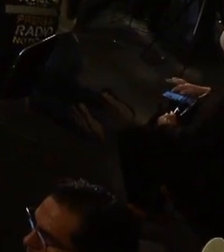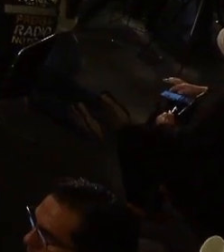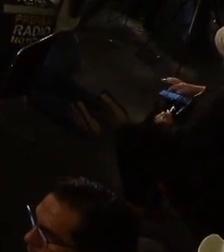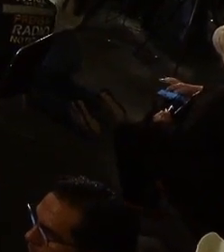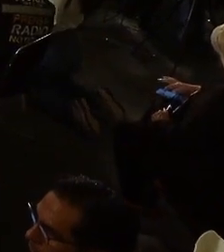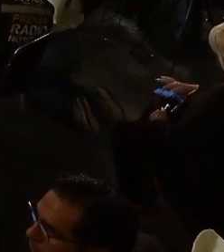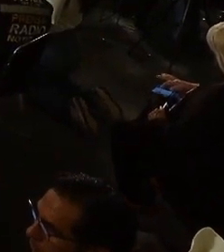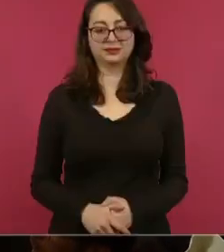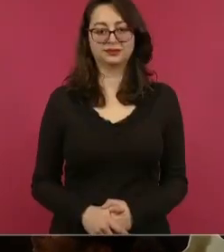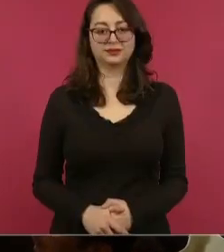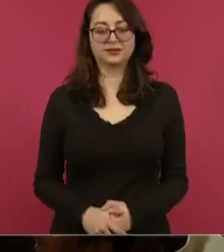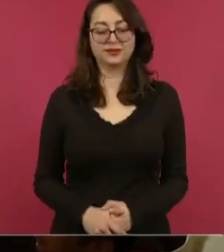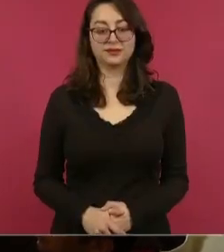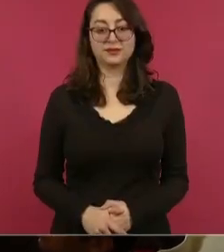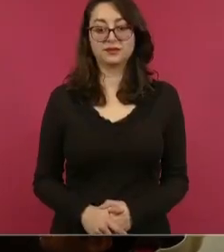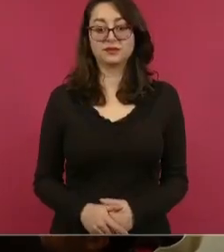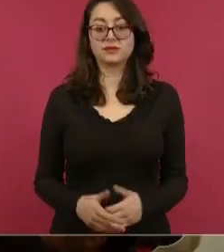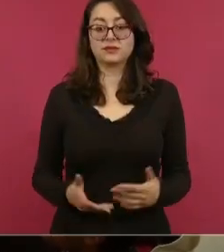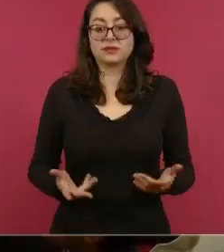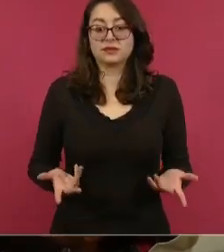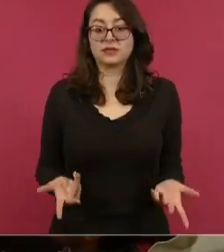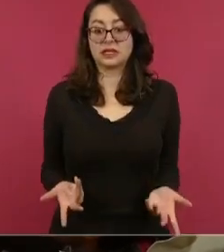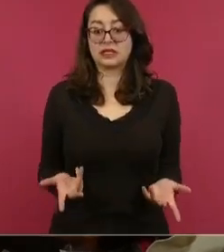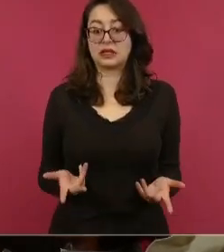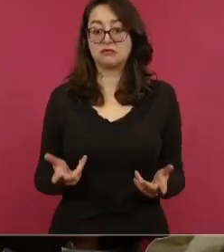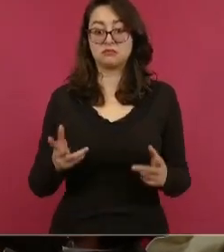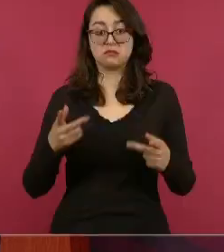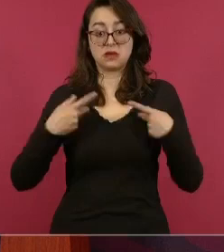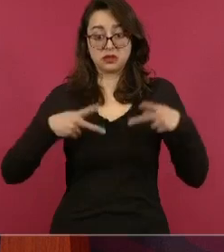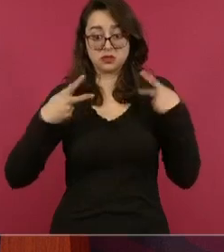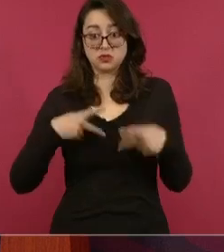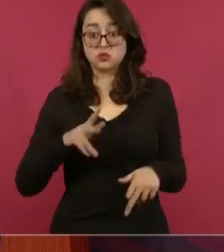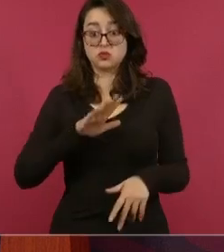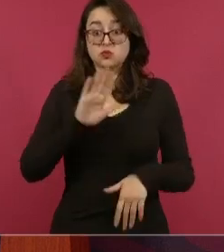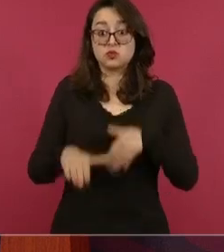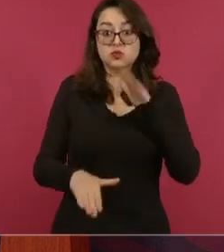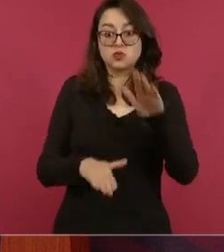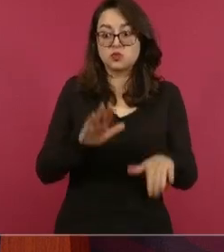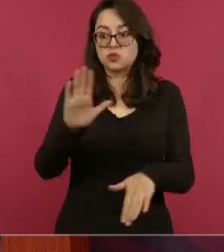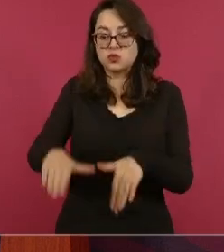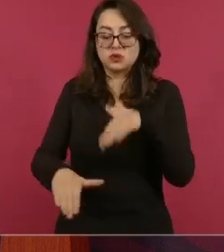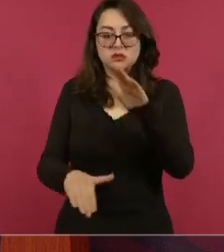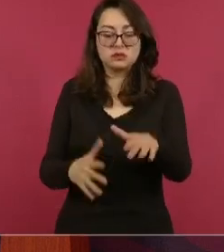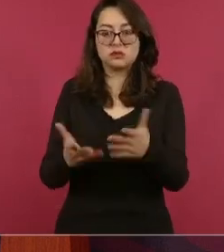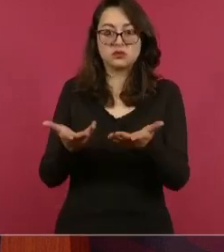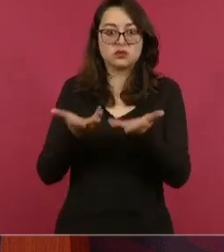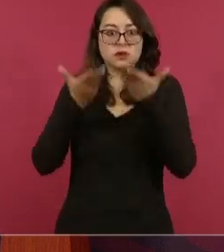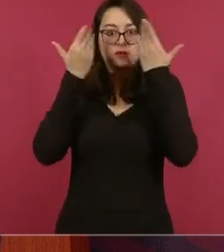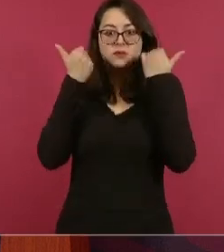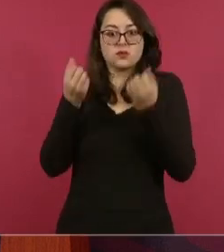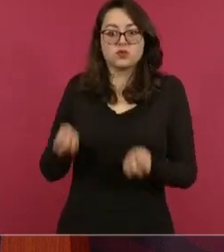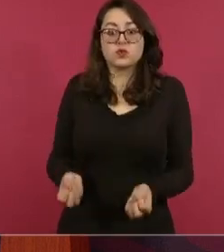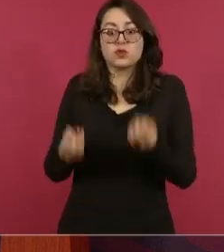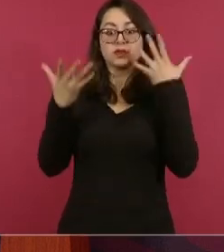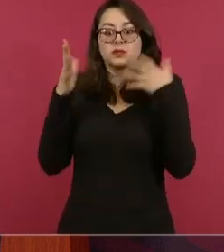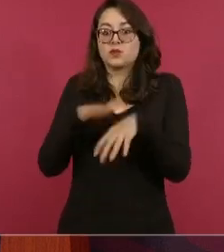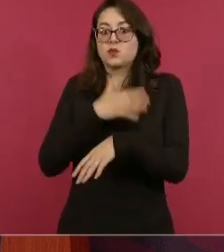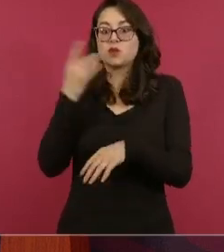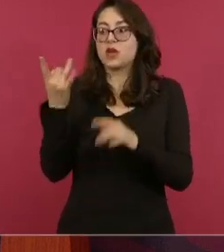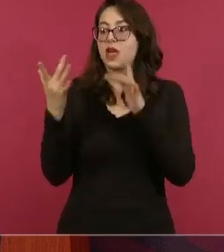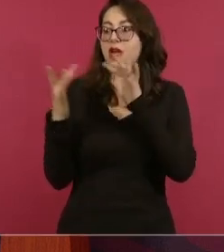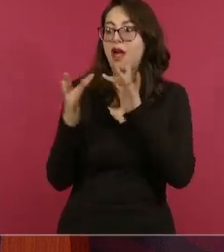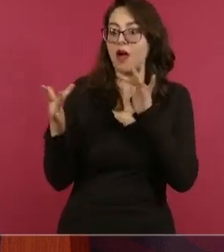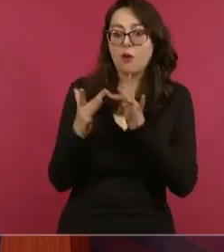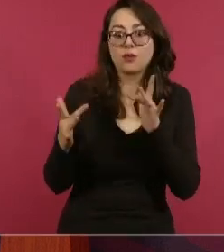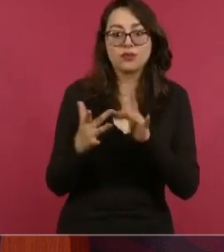datos sobre pérdidas de vidas humanas, pero no hay comunicación, no sabemos. Sí,